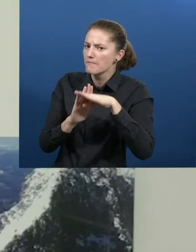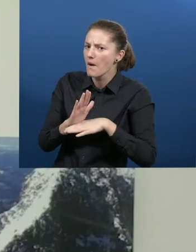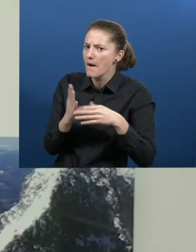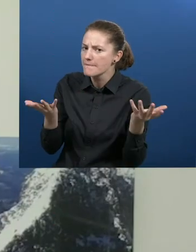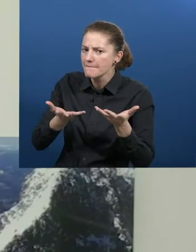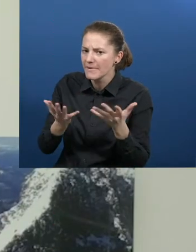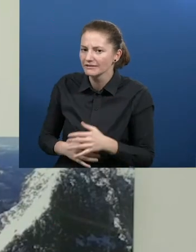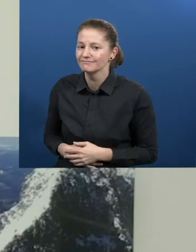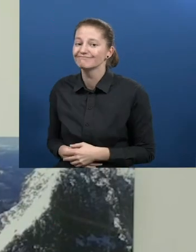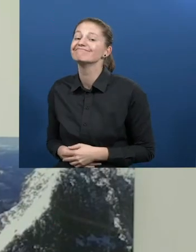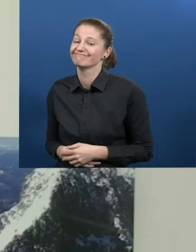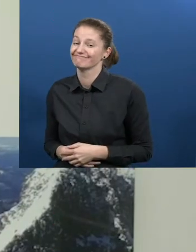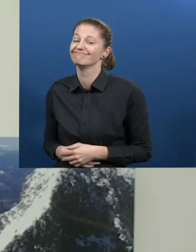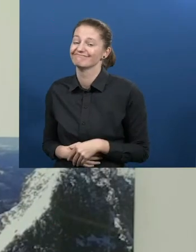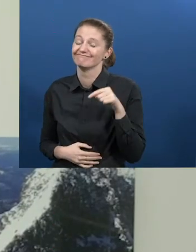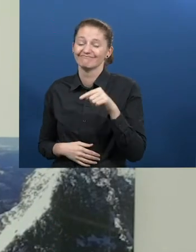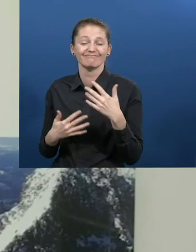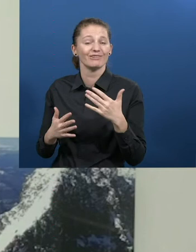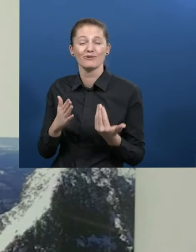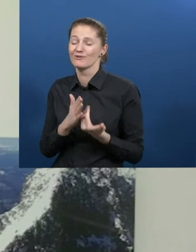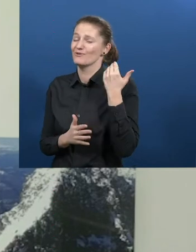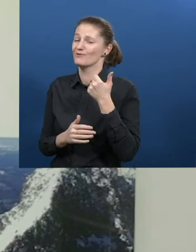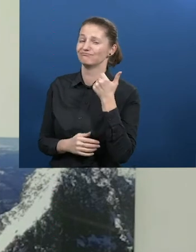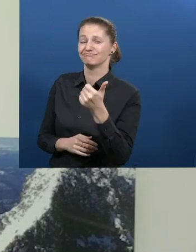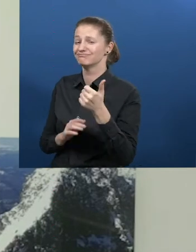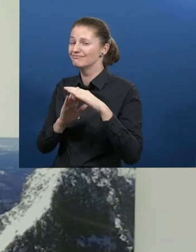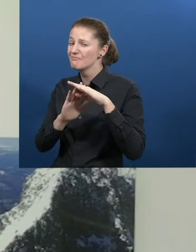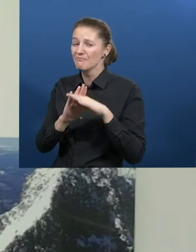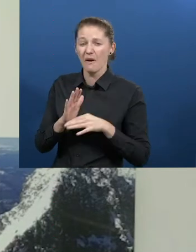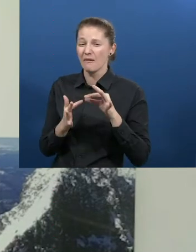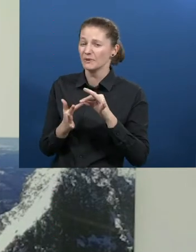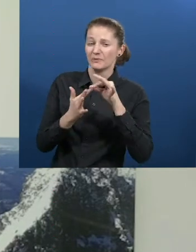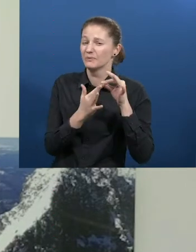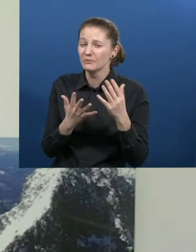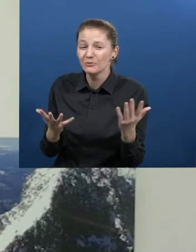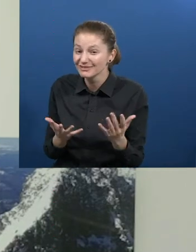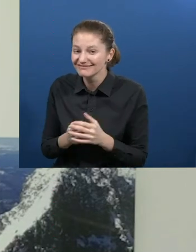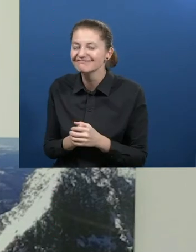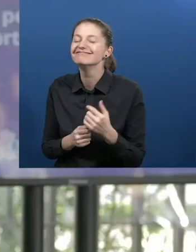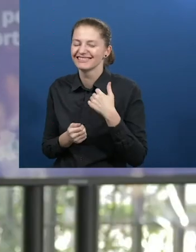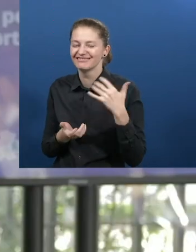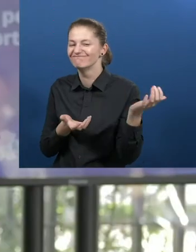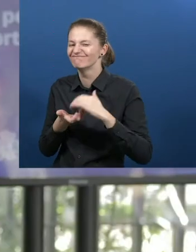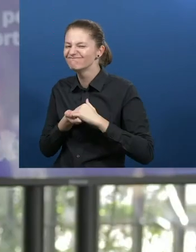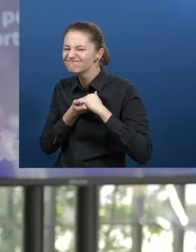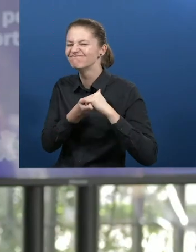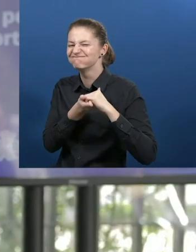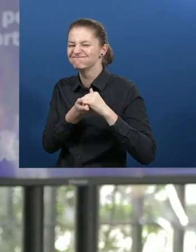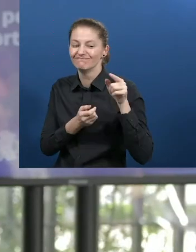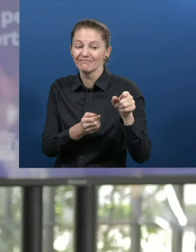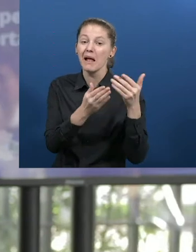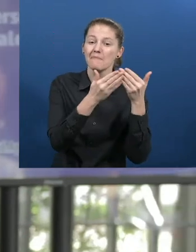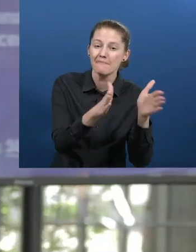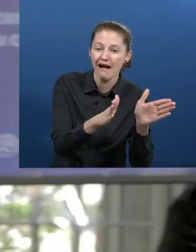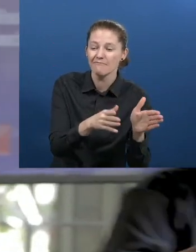innovación de este programa, junto con su forma de operación, que es a través de una alianza pública-privada que permite rescatar las